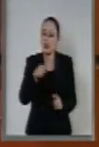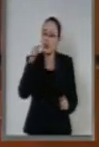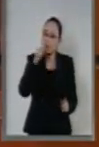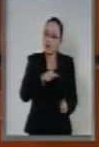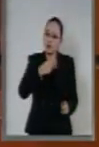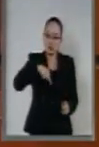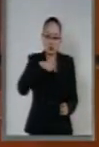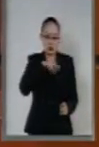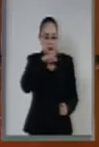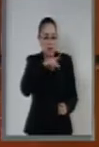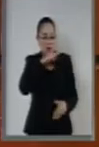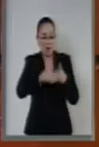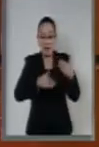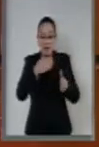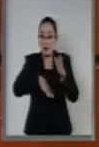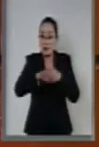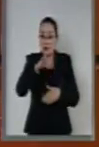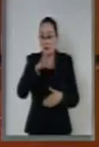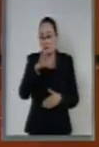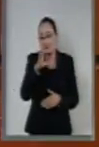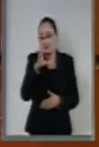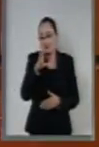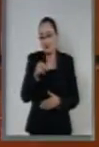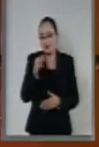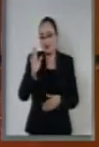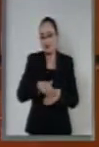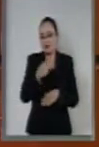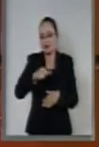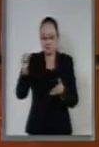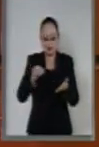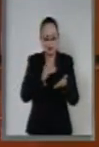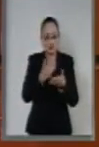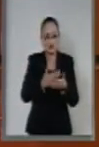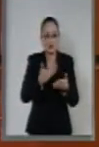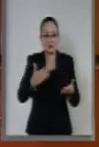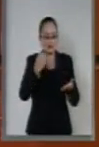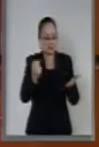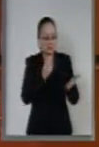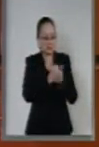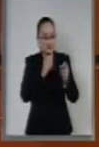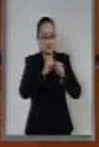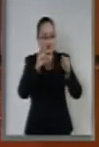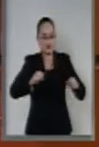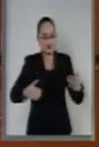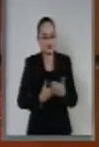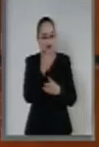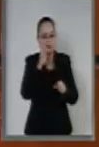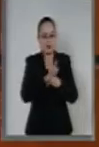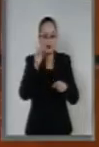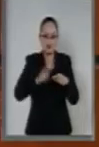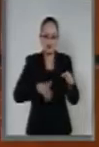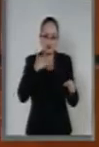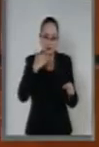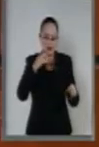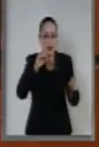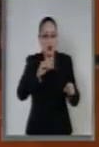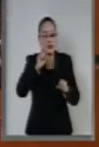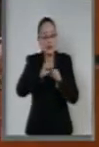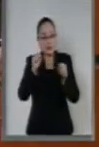a mejorar mucho por las medidas que se aprobaron en el sistema en penal